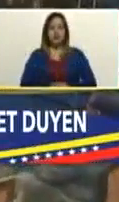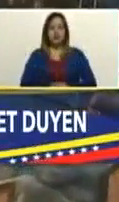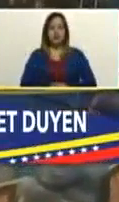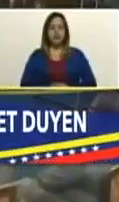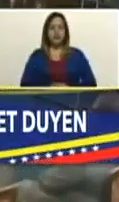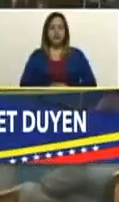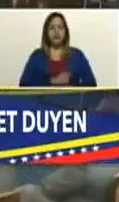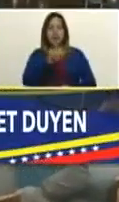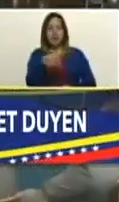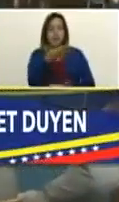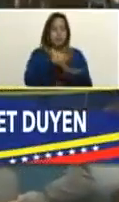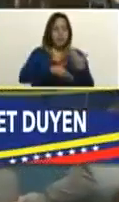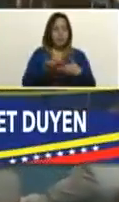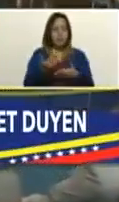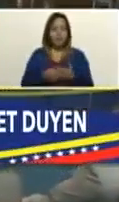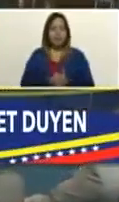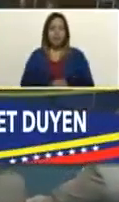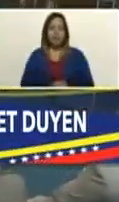y de la diplomacia.